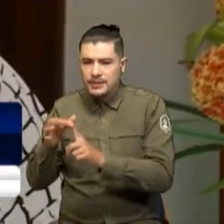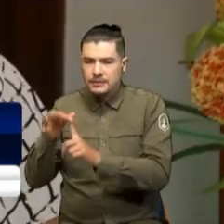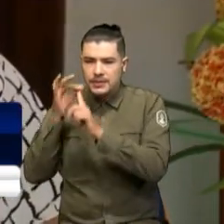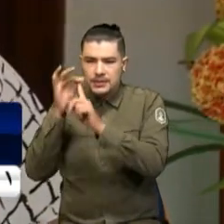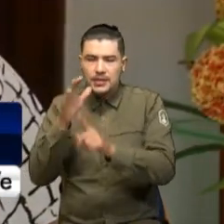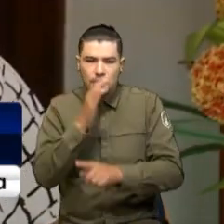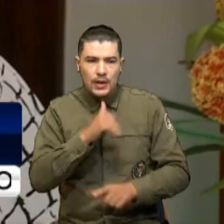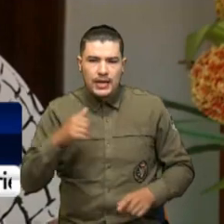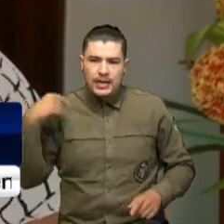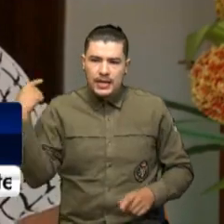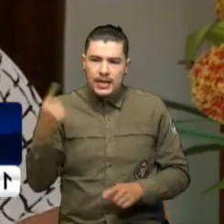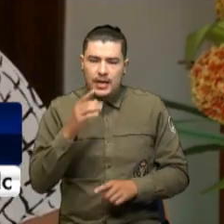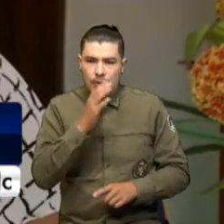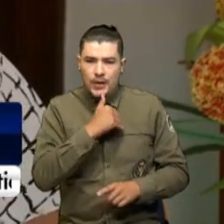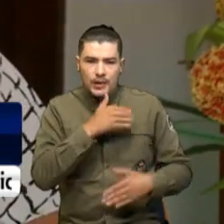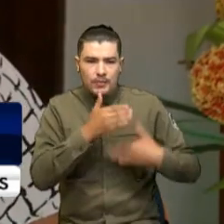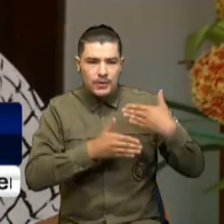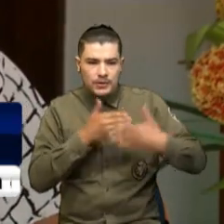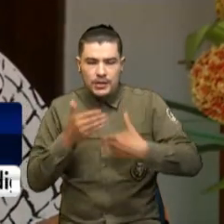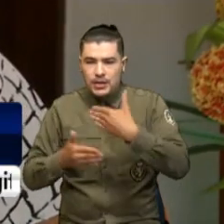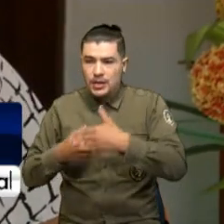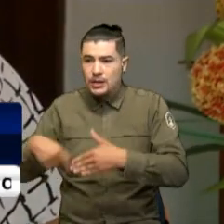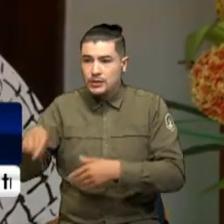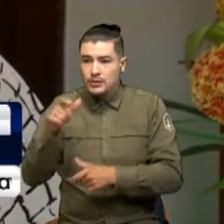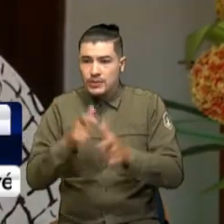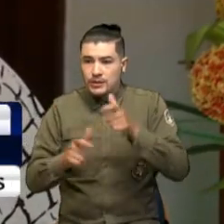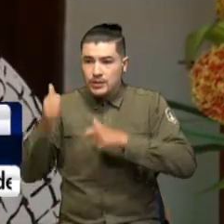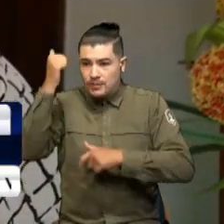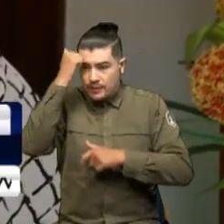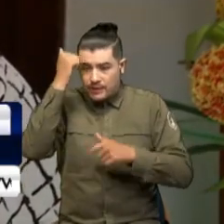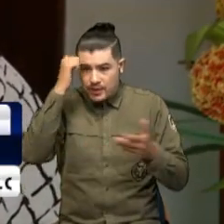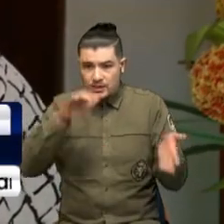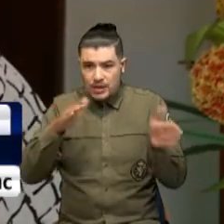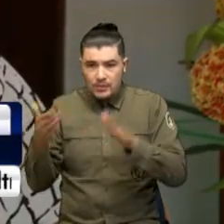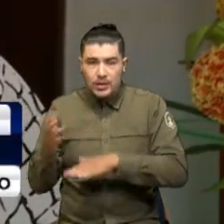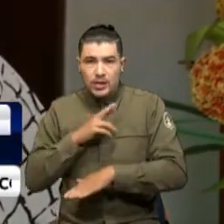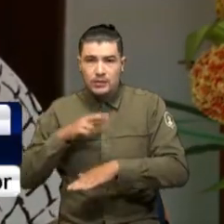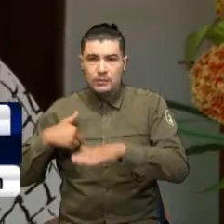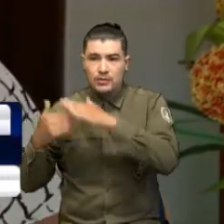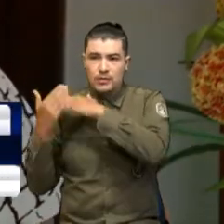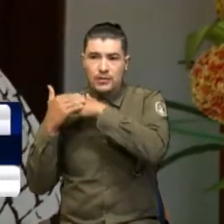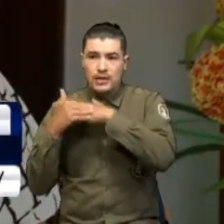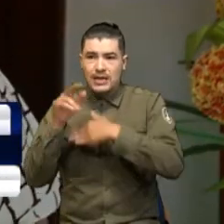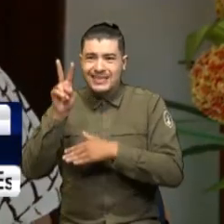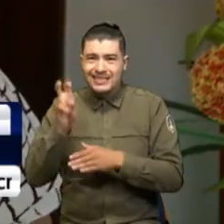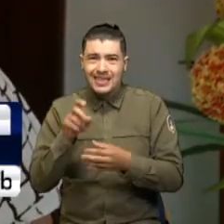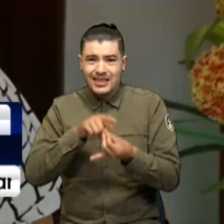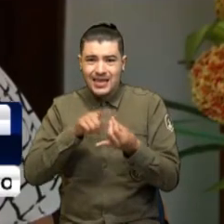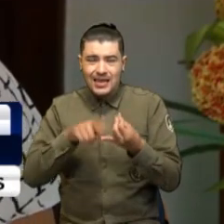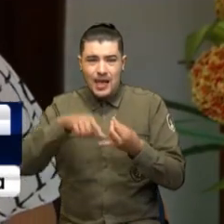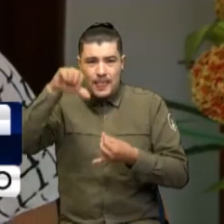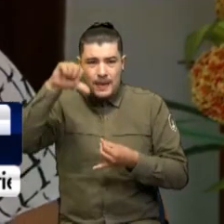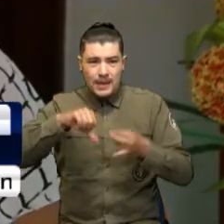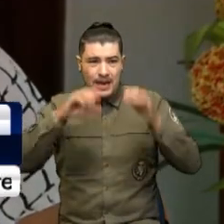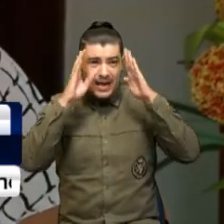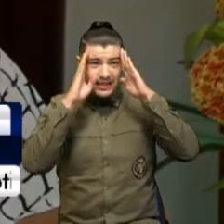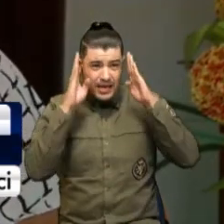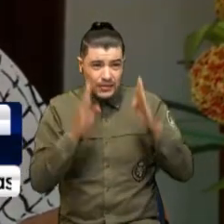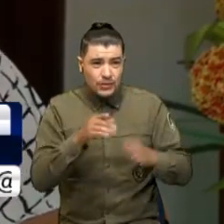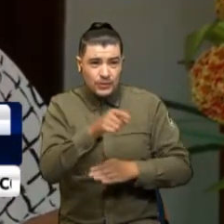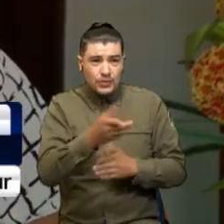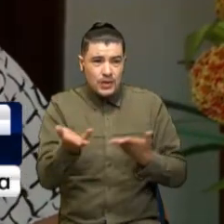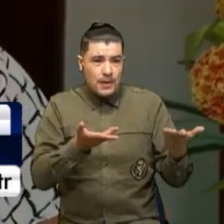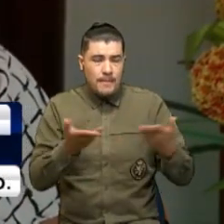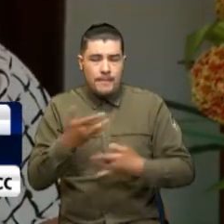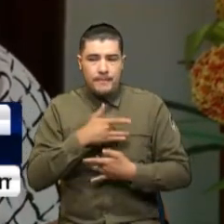ni generales procedimientos los maestros se nos están muriendo ya tenemos reportados siete casos de mala atención de de